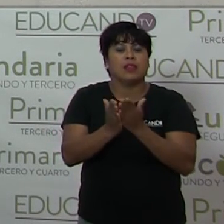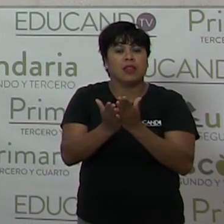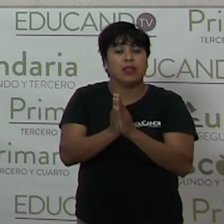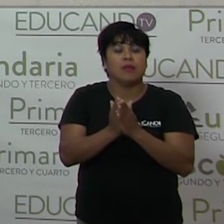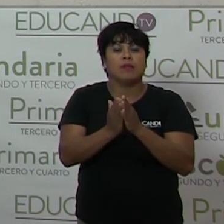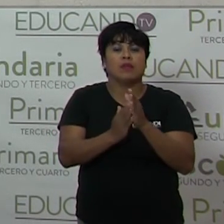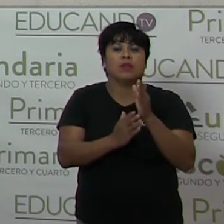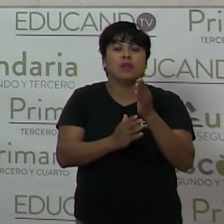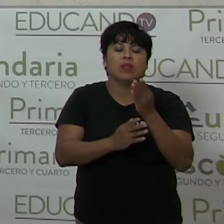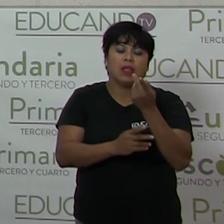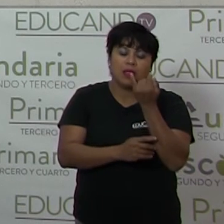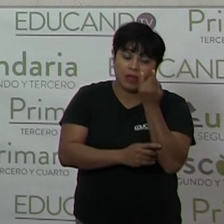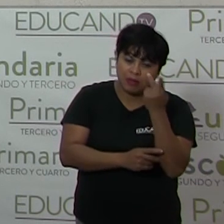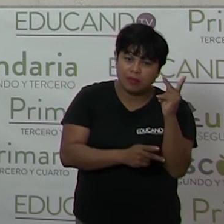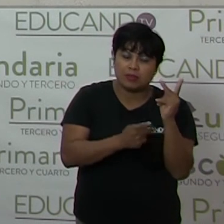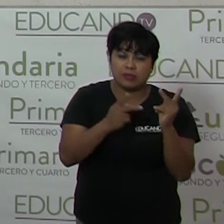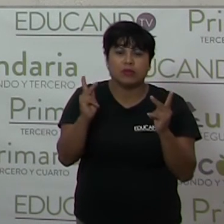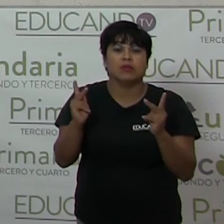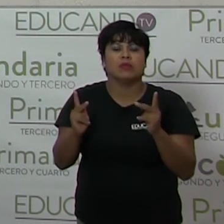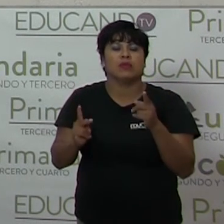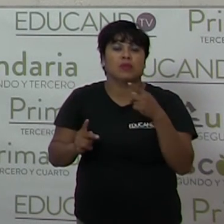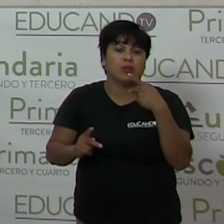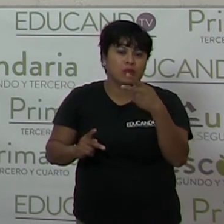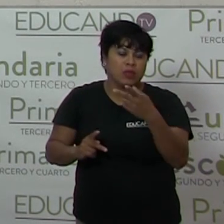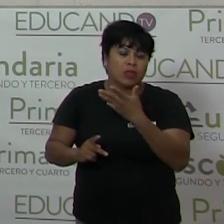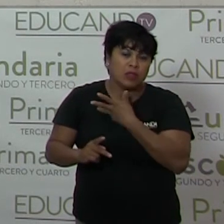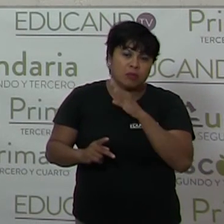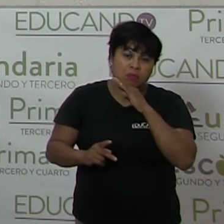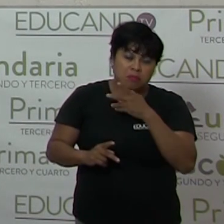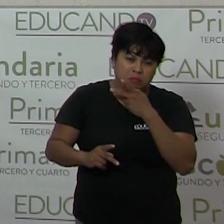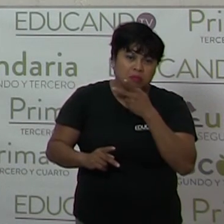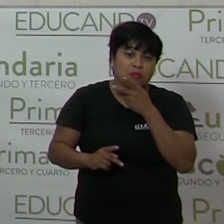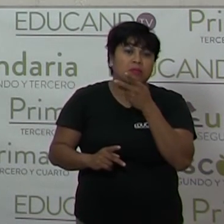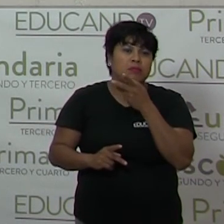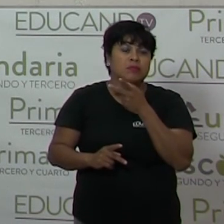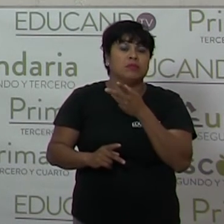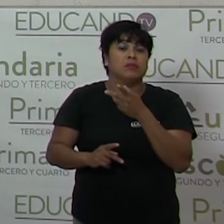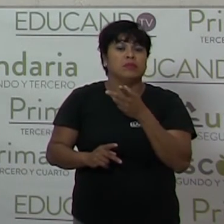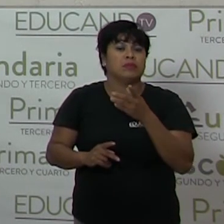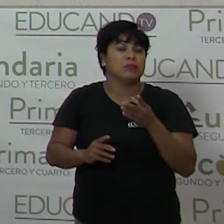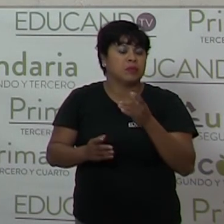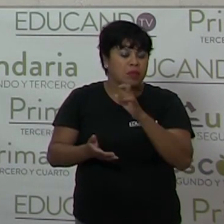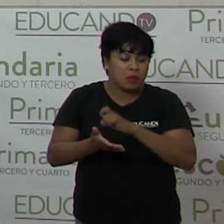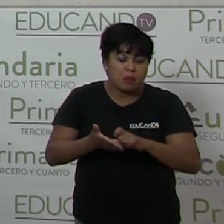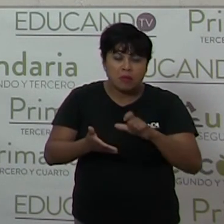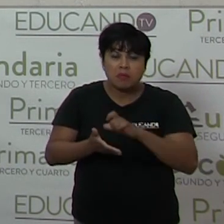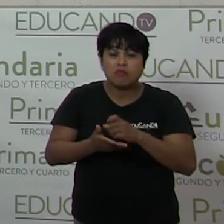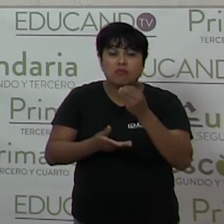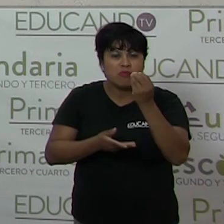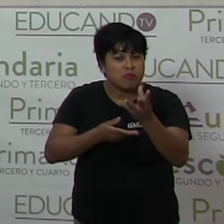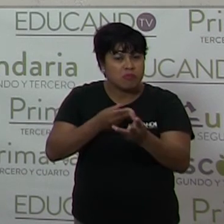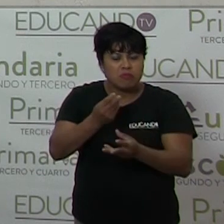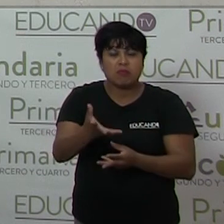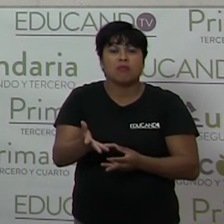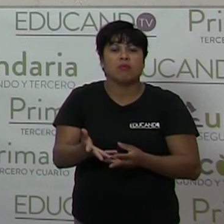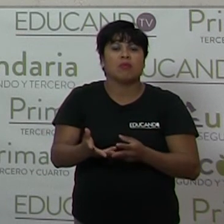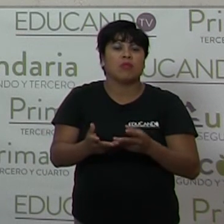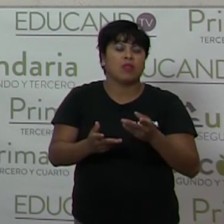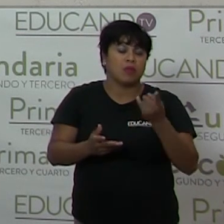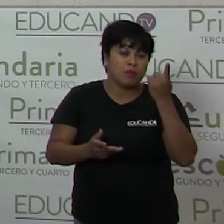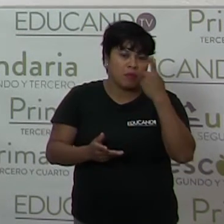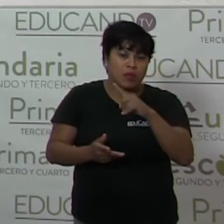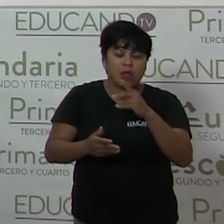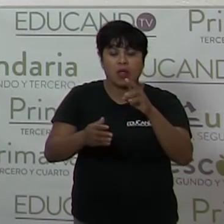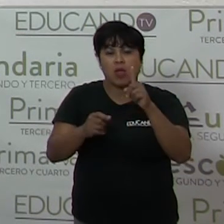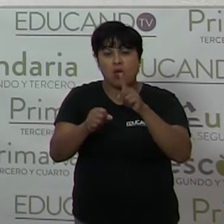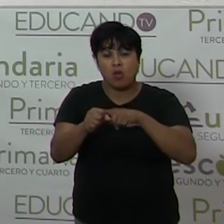que te dan en el prsc o los que tengan tus papás los que te hayan comprado los que tienes